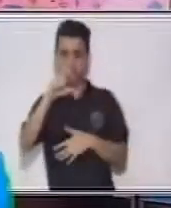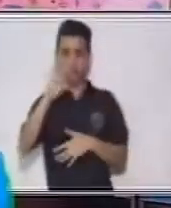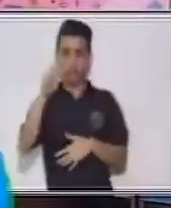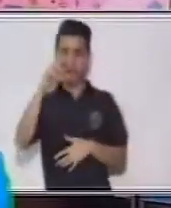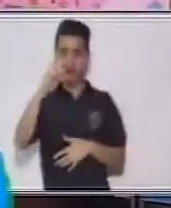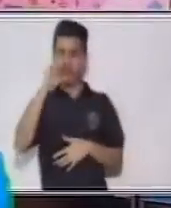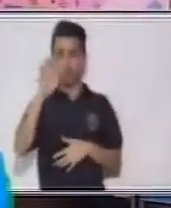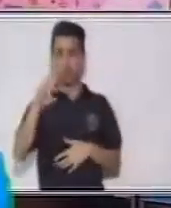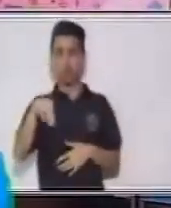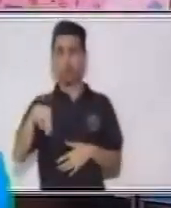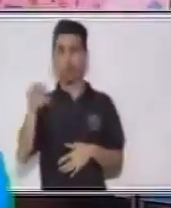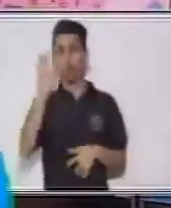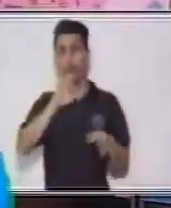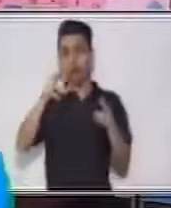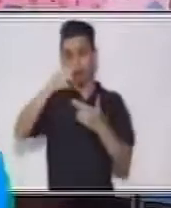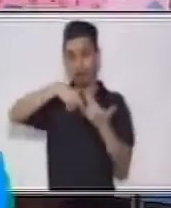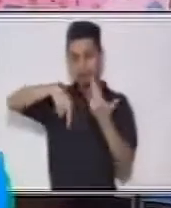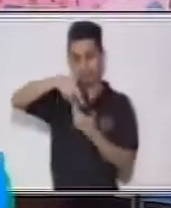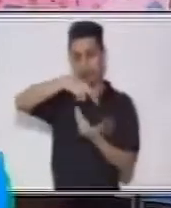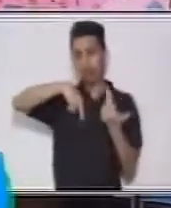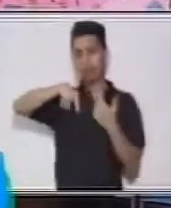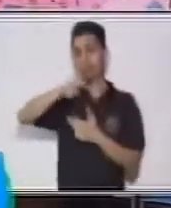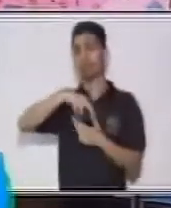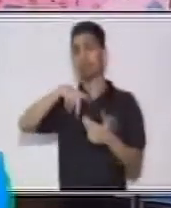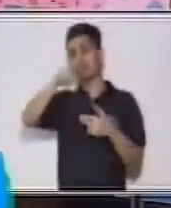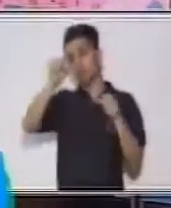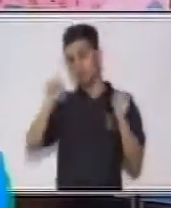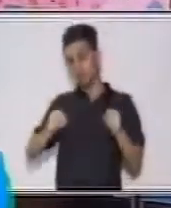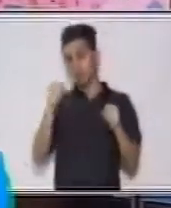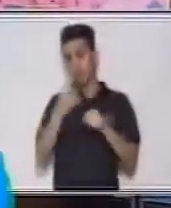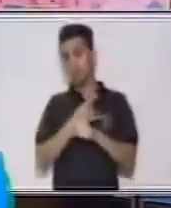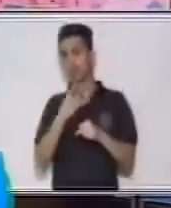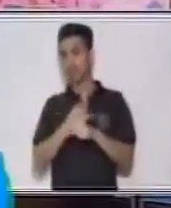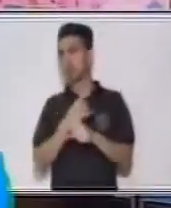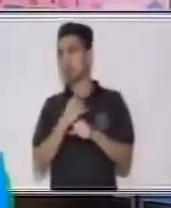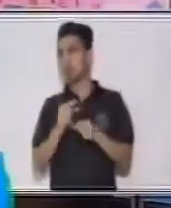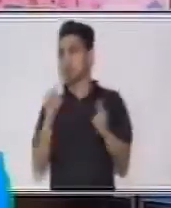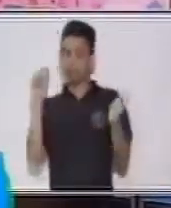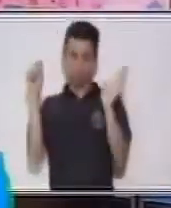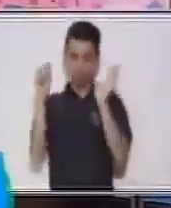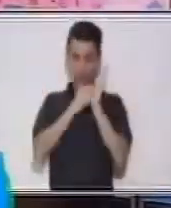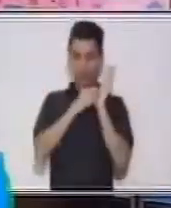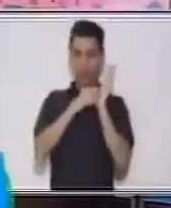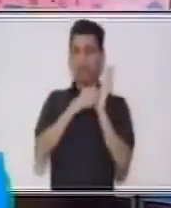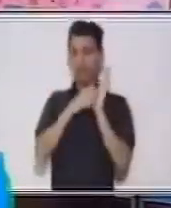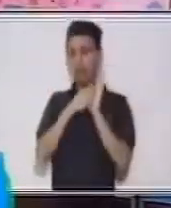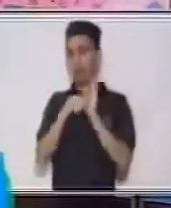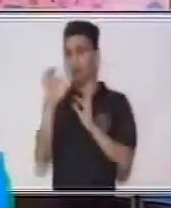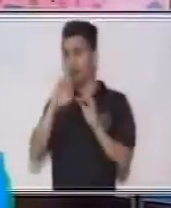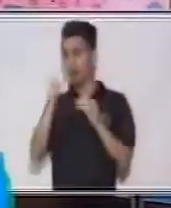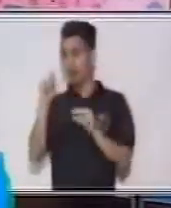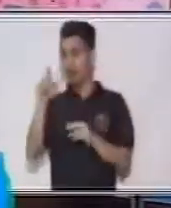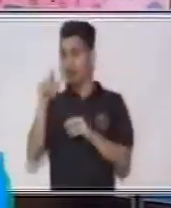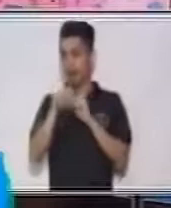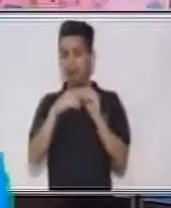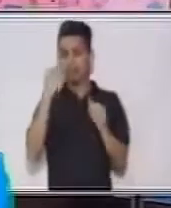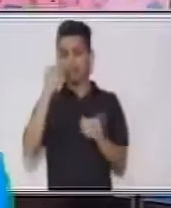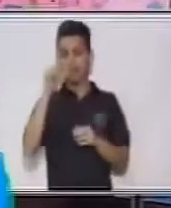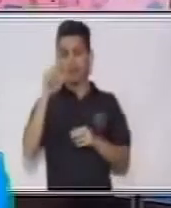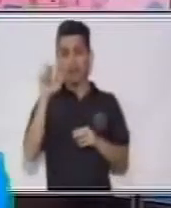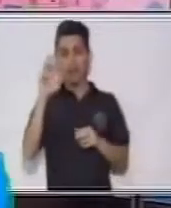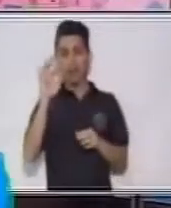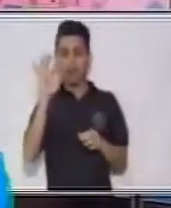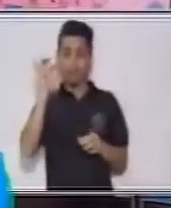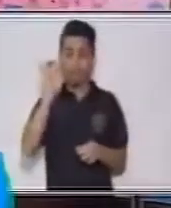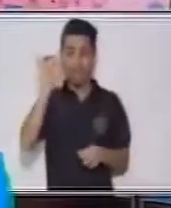reciclable reciclable y puedes usar ya sea un ataque o puedes usar un alfiler o puedes colocar una lana